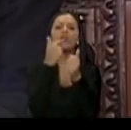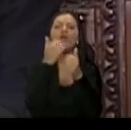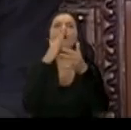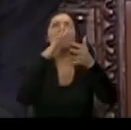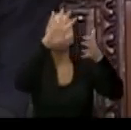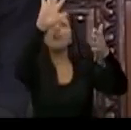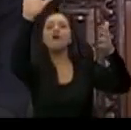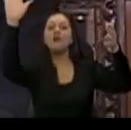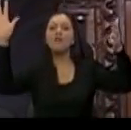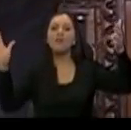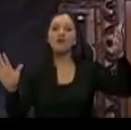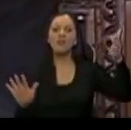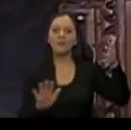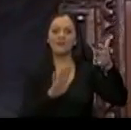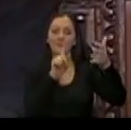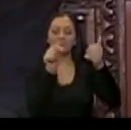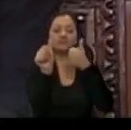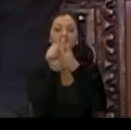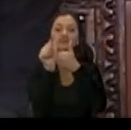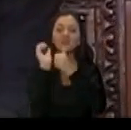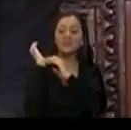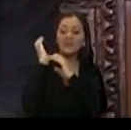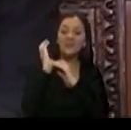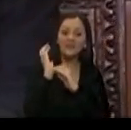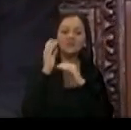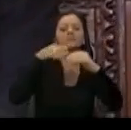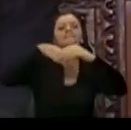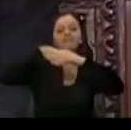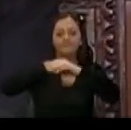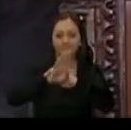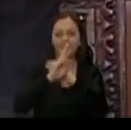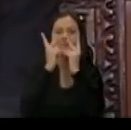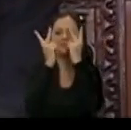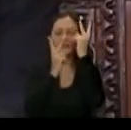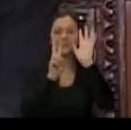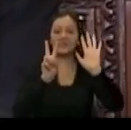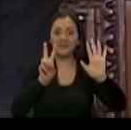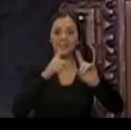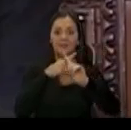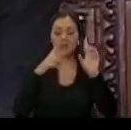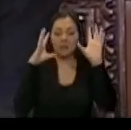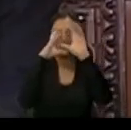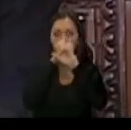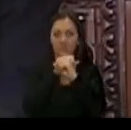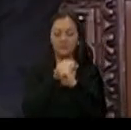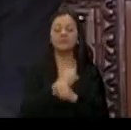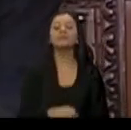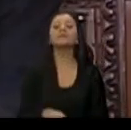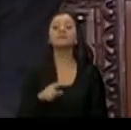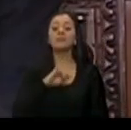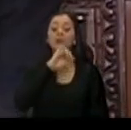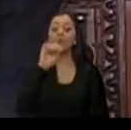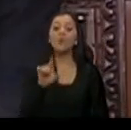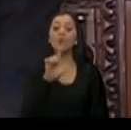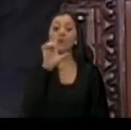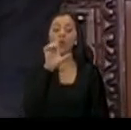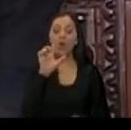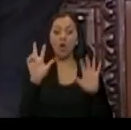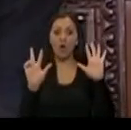El día miércoles 8 de julio, el Santo Padre hará a las 9 horas 30 una visita